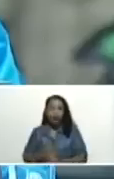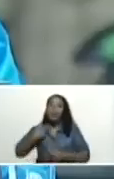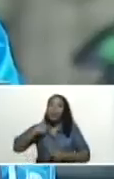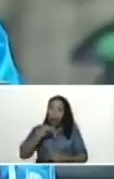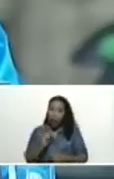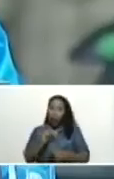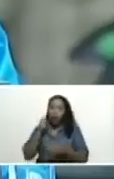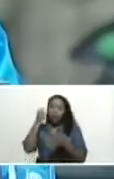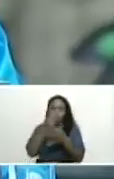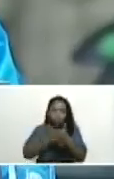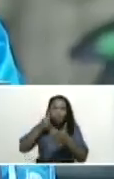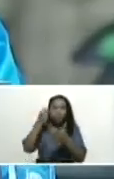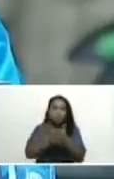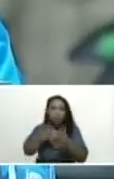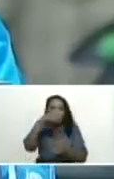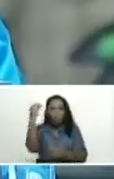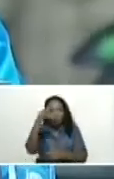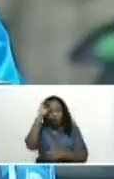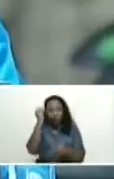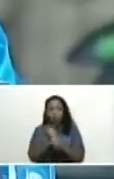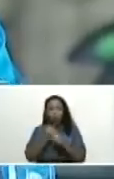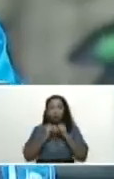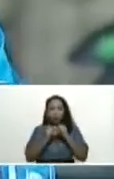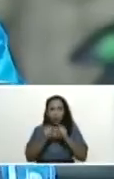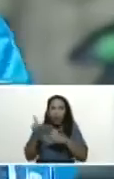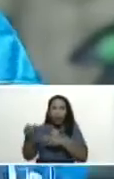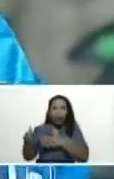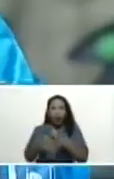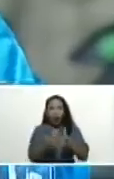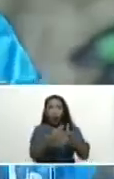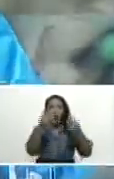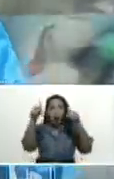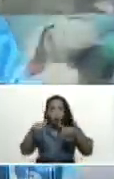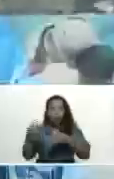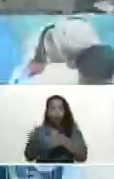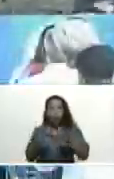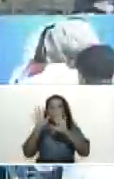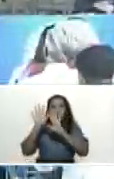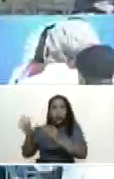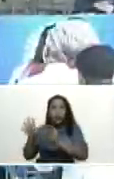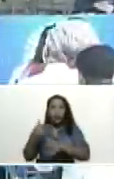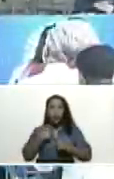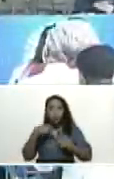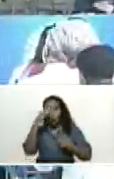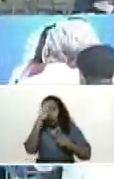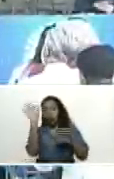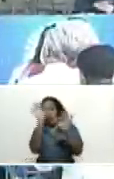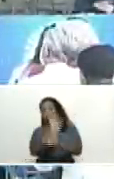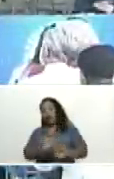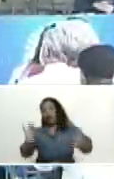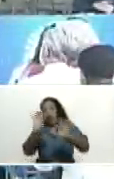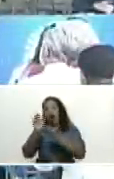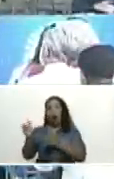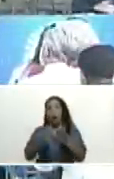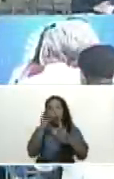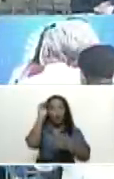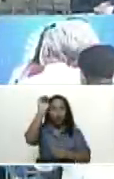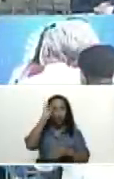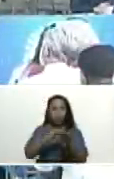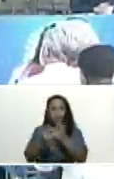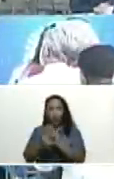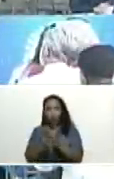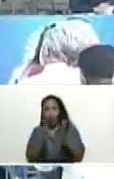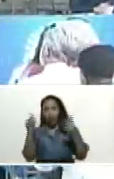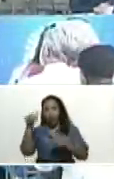nosotros empeñarnos y perseverar en este camino. Este es el camino, no tengo duda. El camino del futuro grande